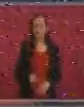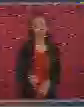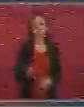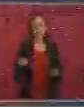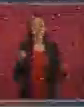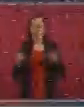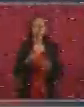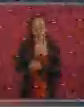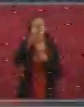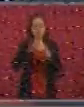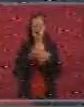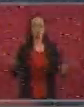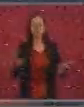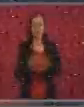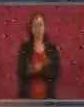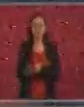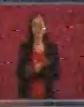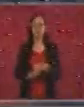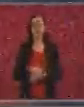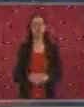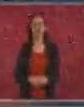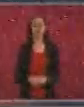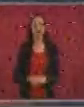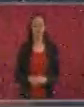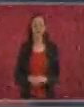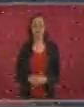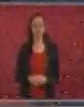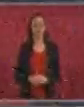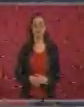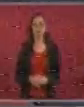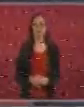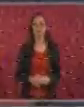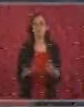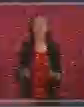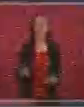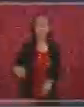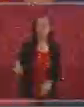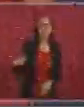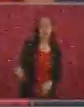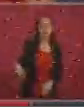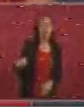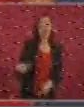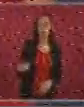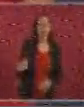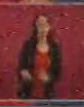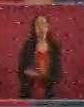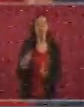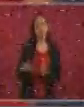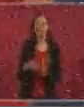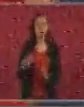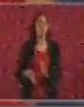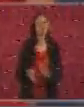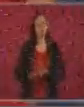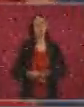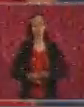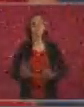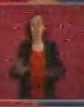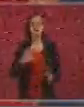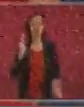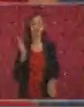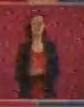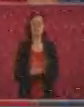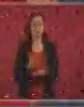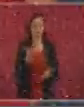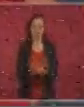representantes suyos que han tenido señalamientos de la auditoría, de la Contraloría, de la Función